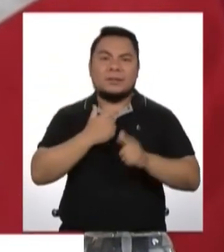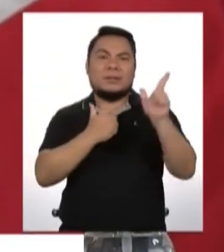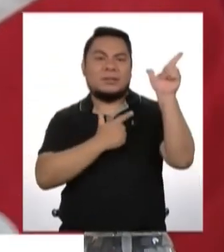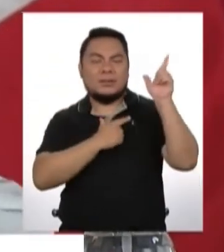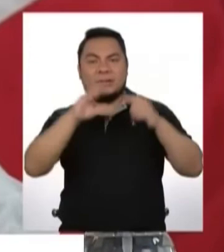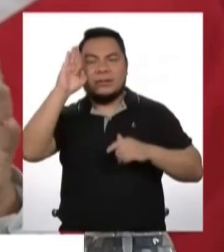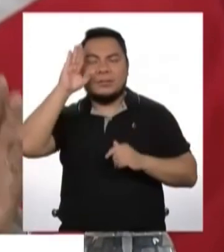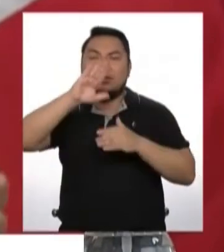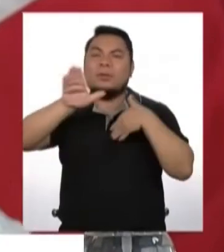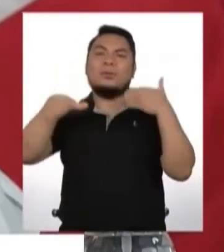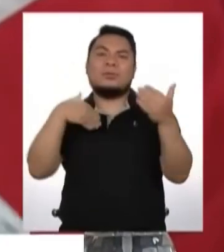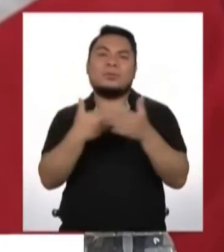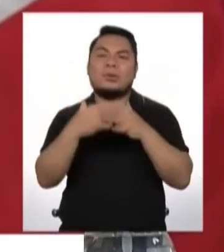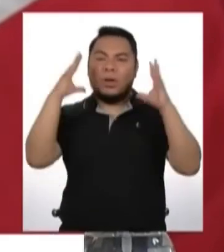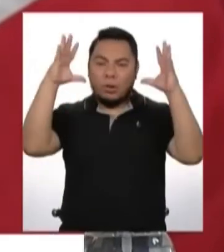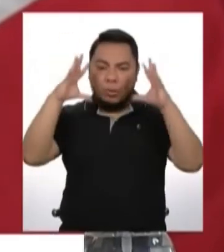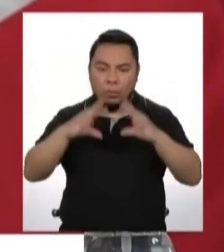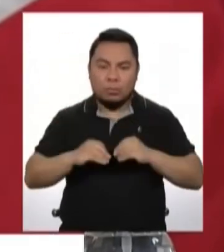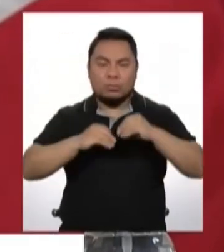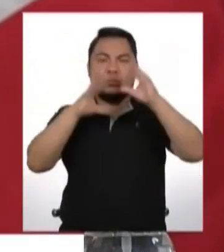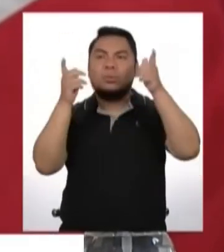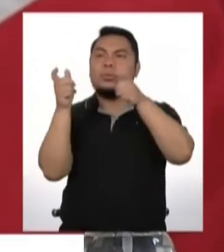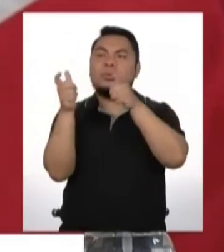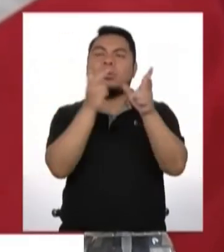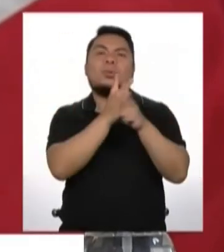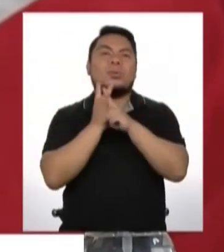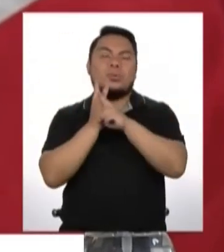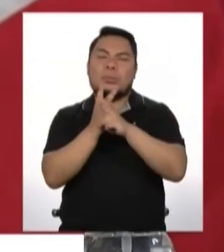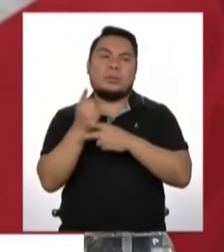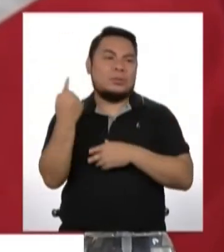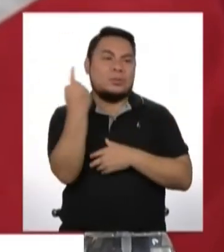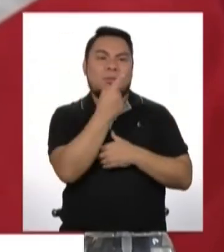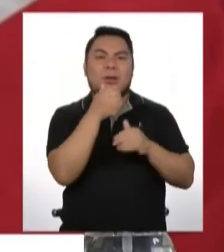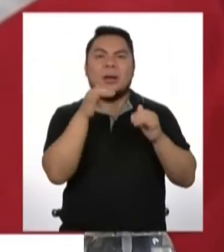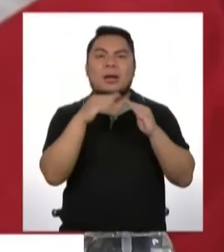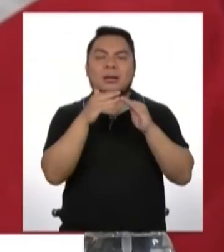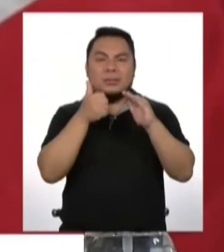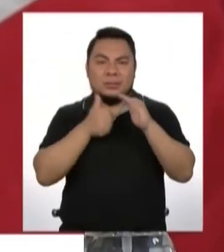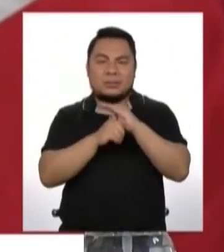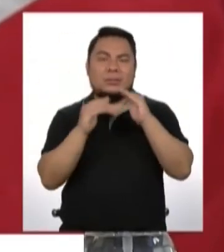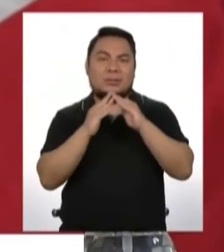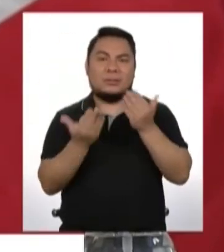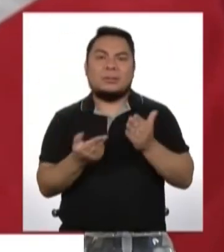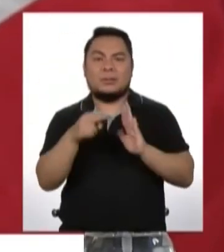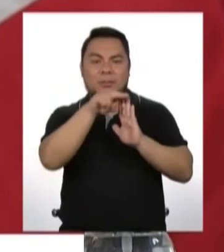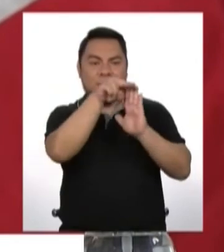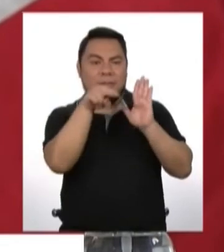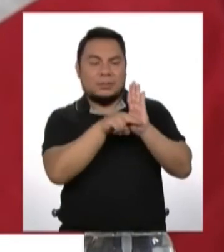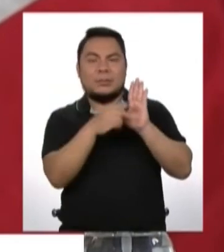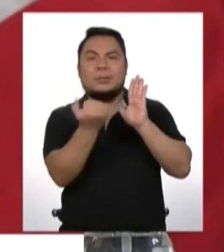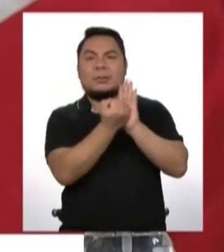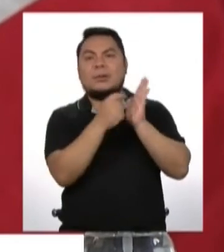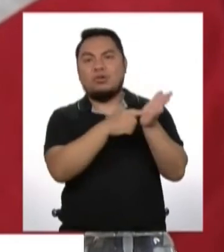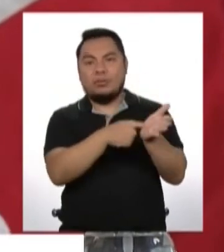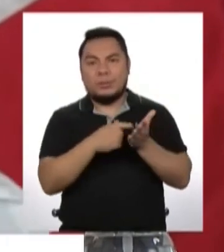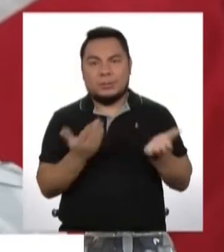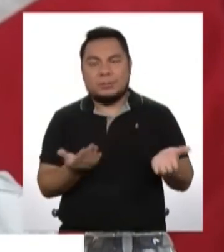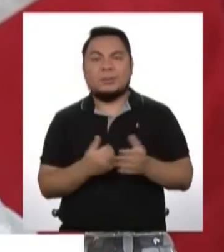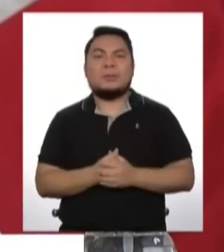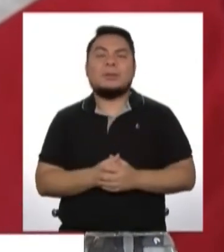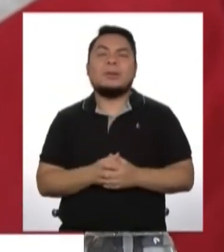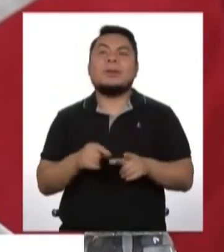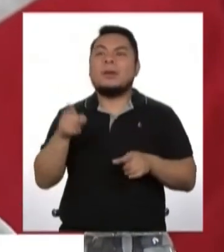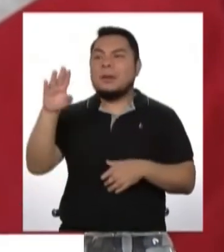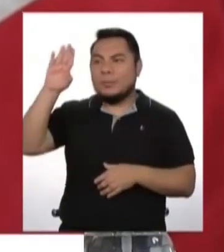ahí en la medianoche, en la madrugada, cuidando que cumplan la inmovilización obligatoria, a